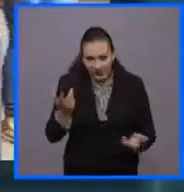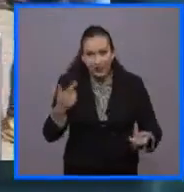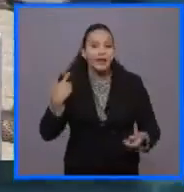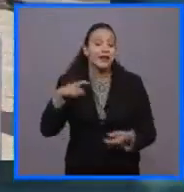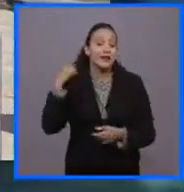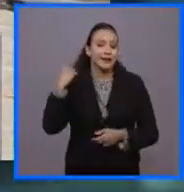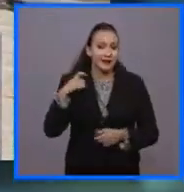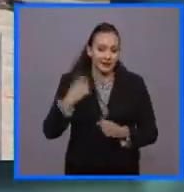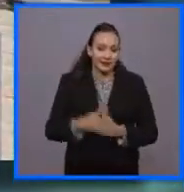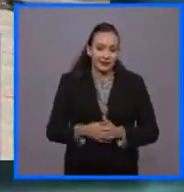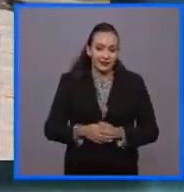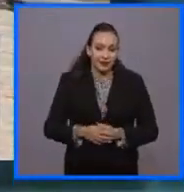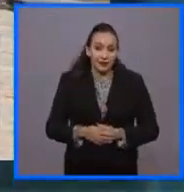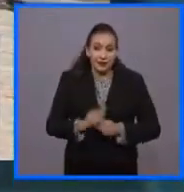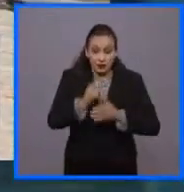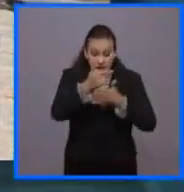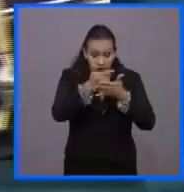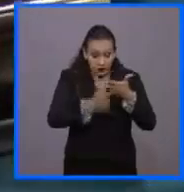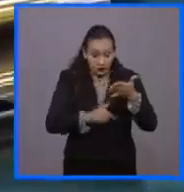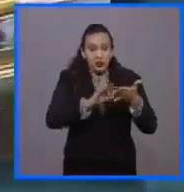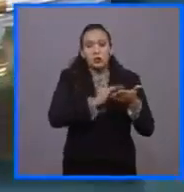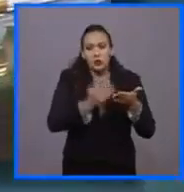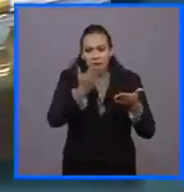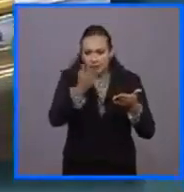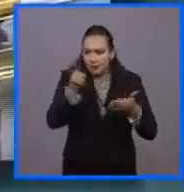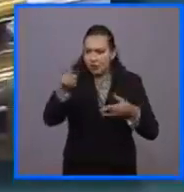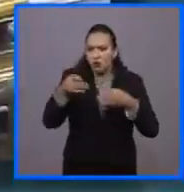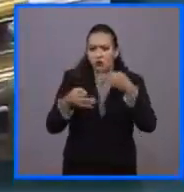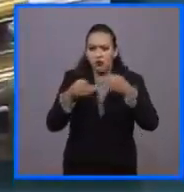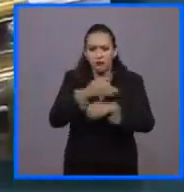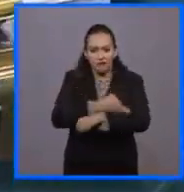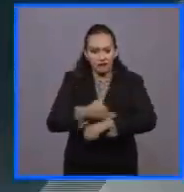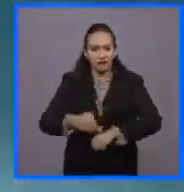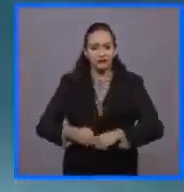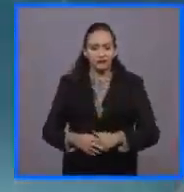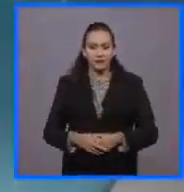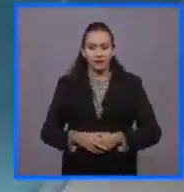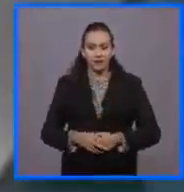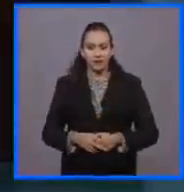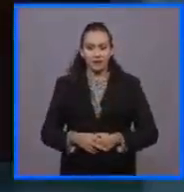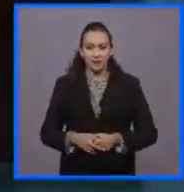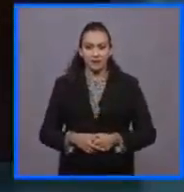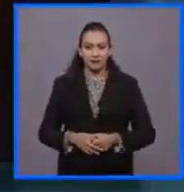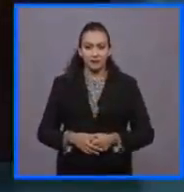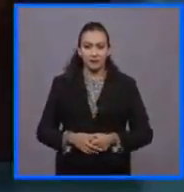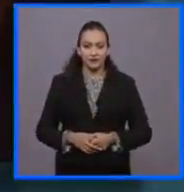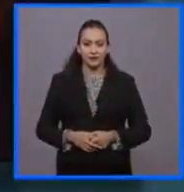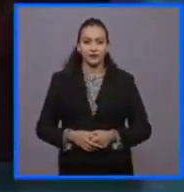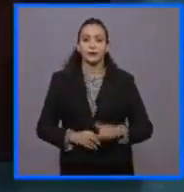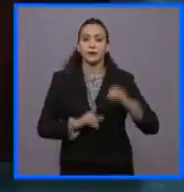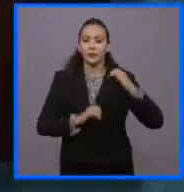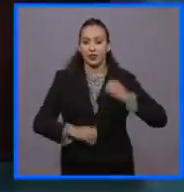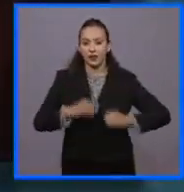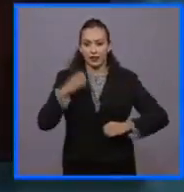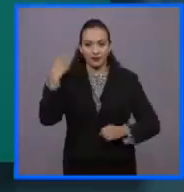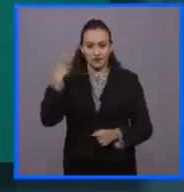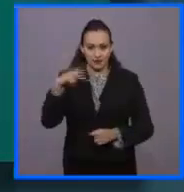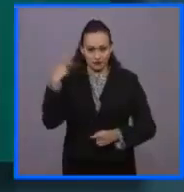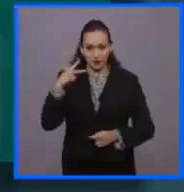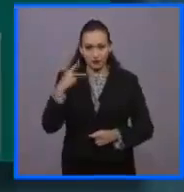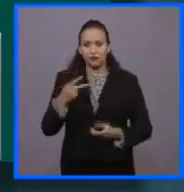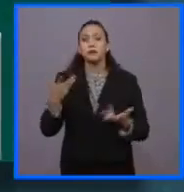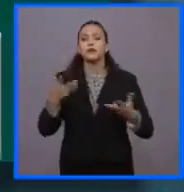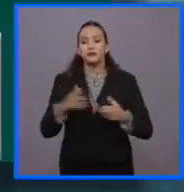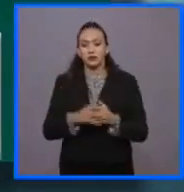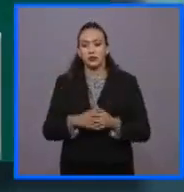Querétaro. Los registros se pueden solicitar ante los juzgados familiares. El Poder Judicial de Veracruz puso en marcha